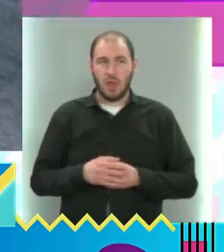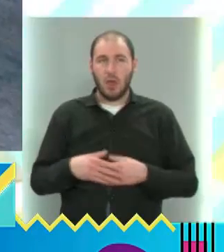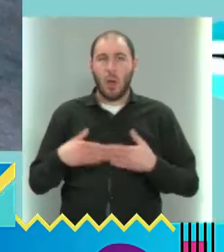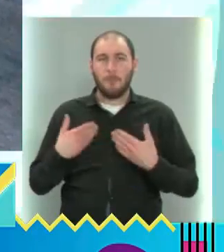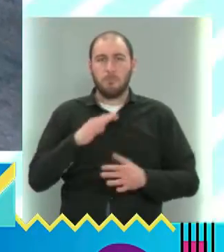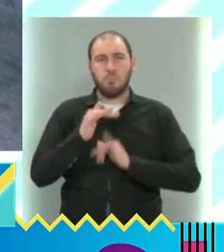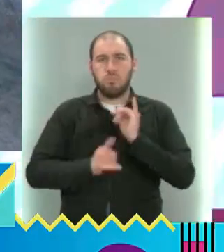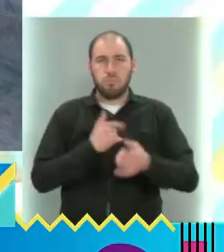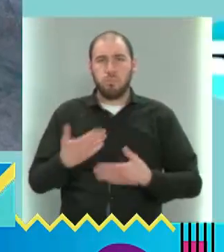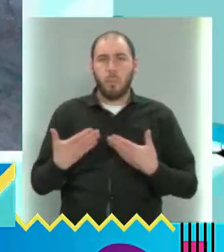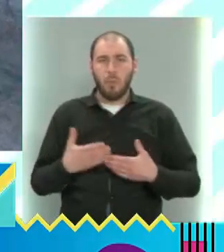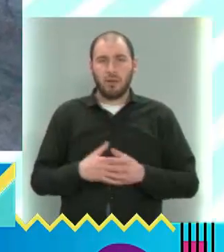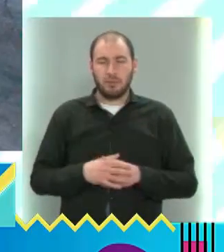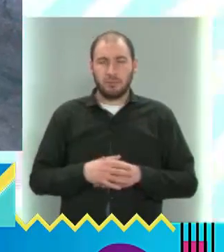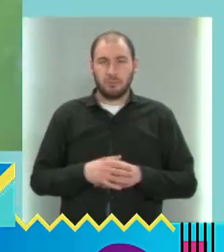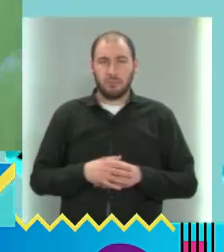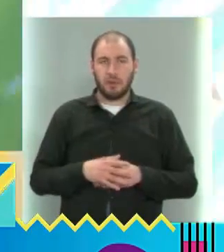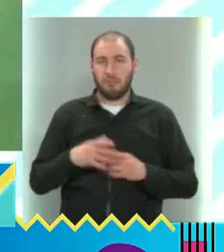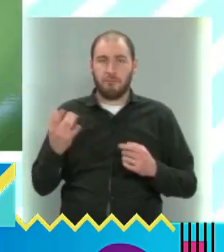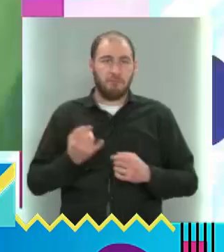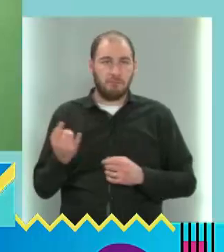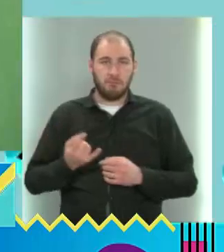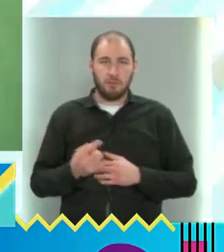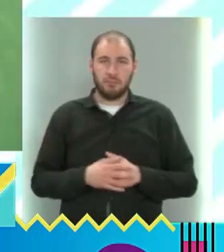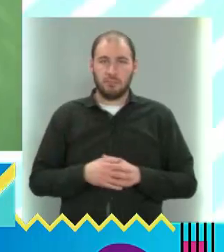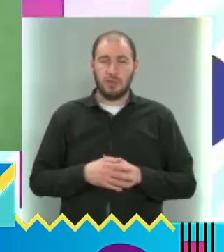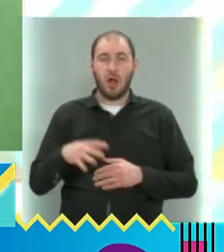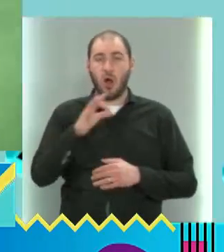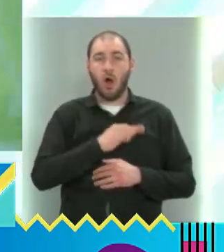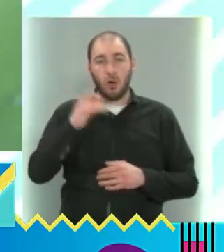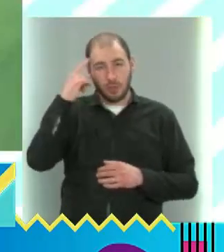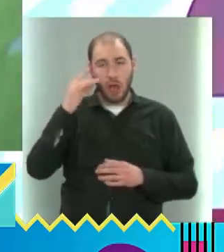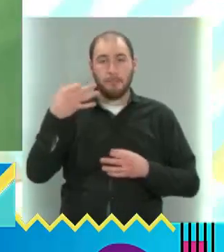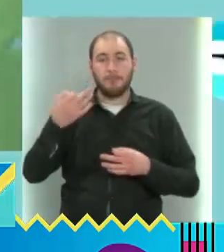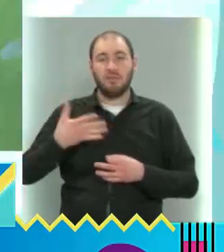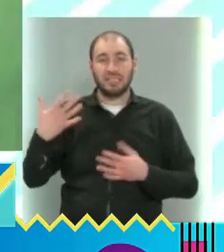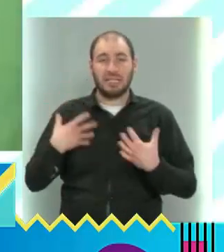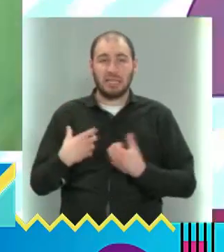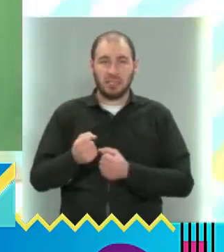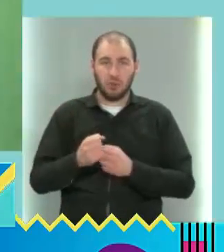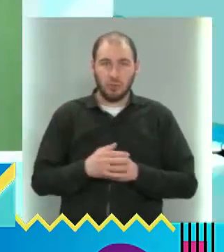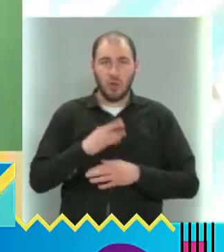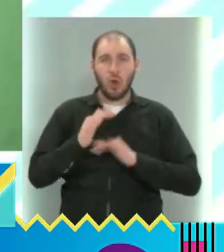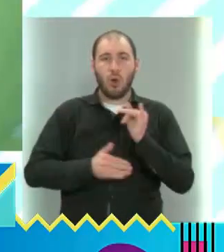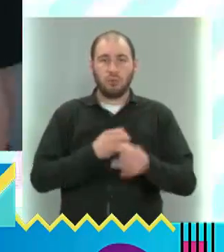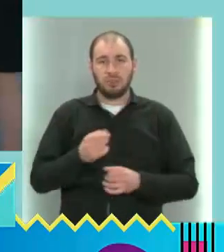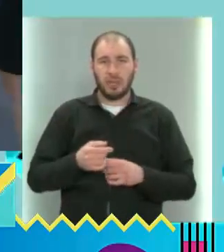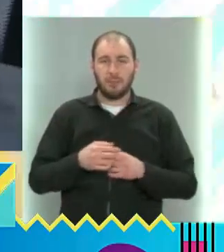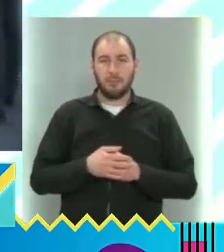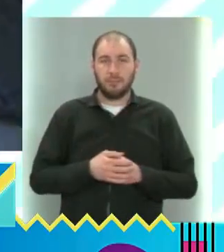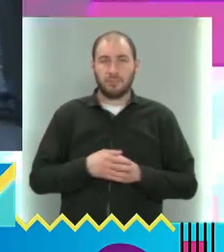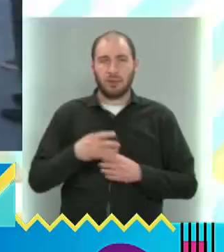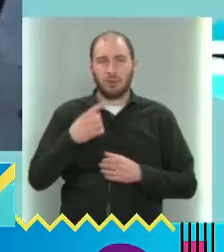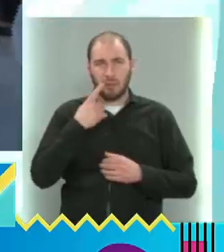capacidad de expresar falsamente la opinión de los profesionales de la salud, diciendo que hay 1000 que